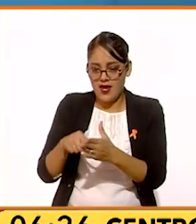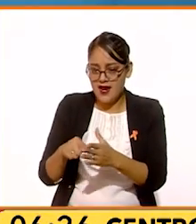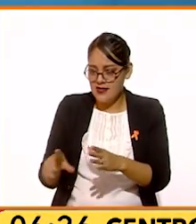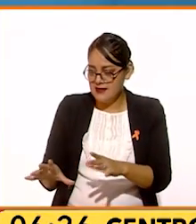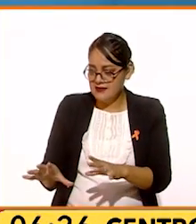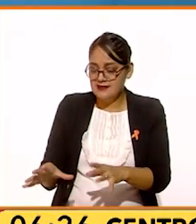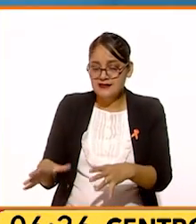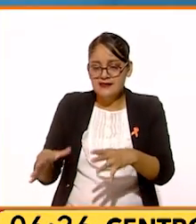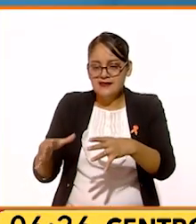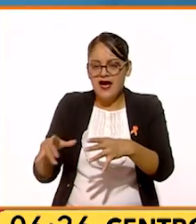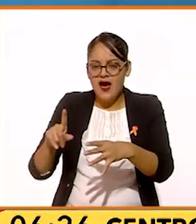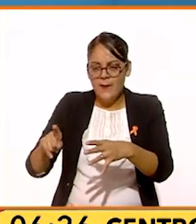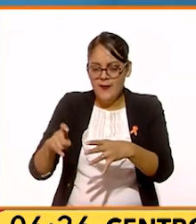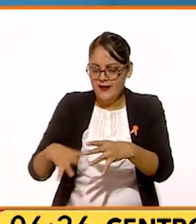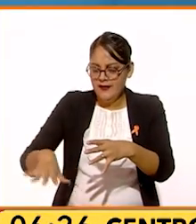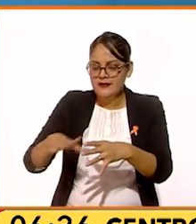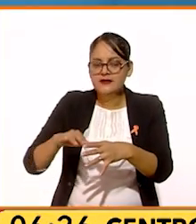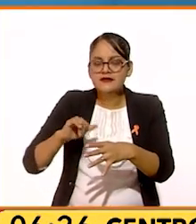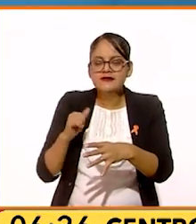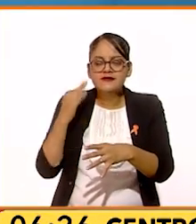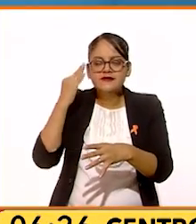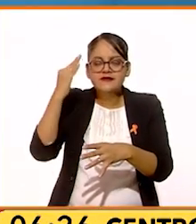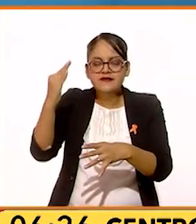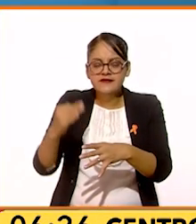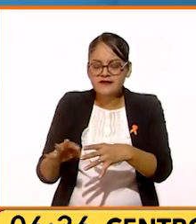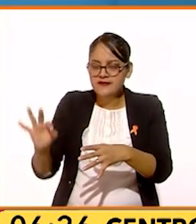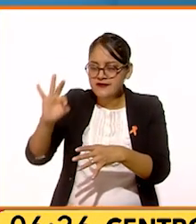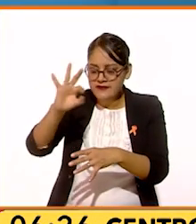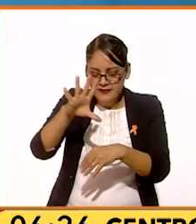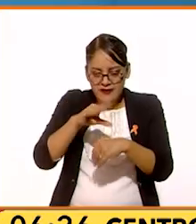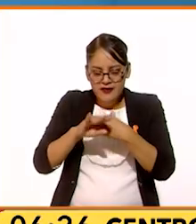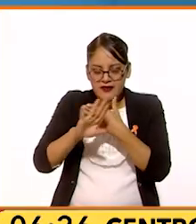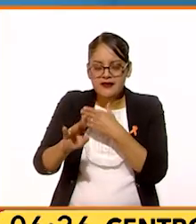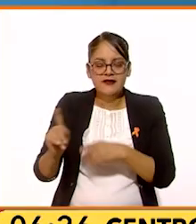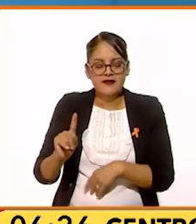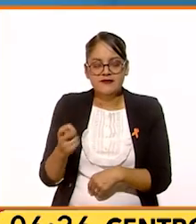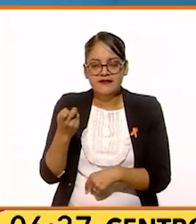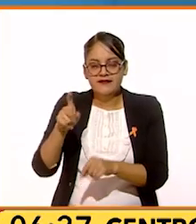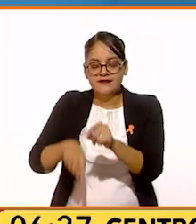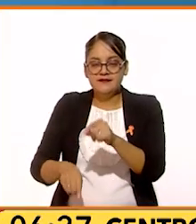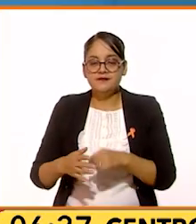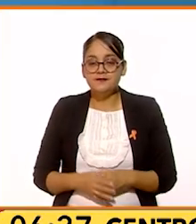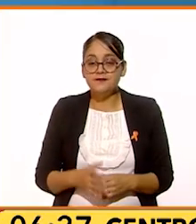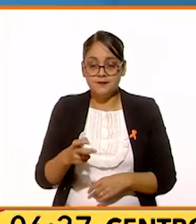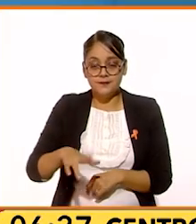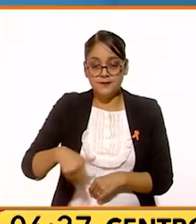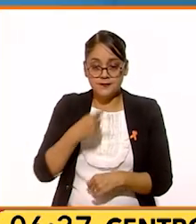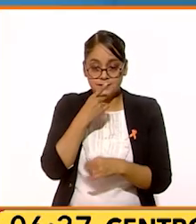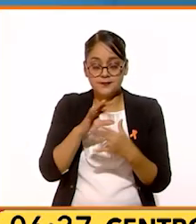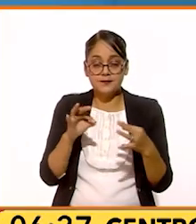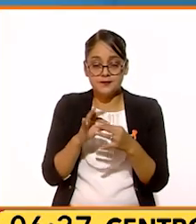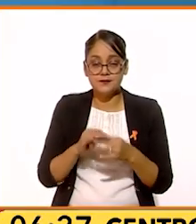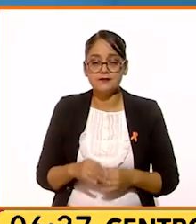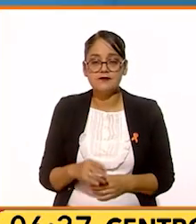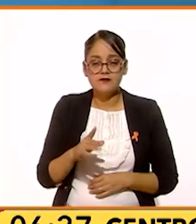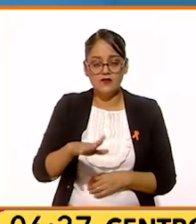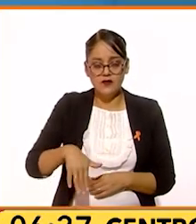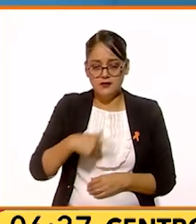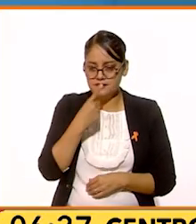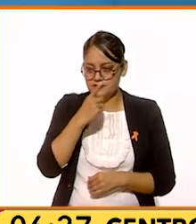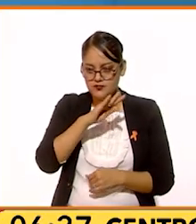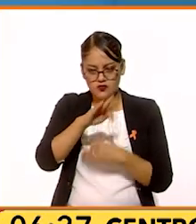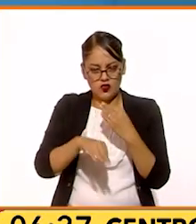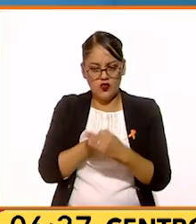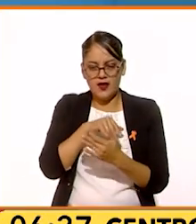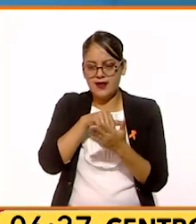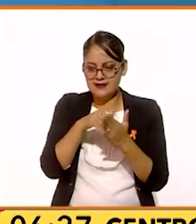puedan contagiar de esta enfermedad. Director, pues muy importante lo que usted acaba de mencionar, pues definiendo toda esta